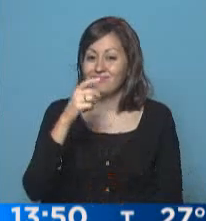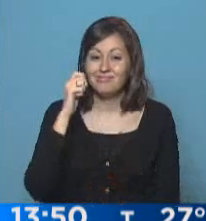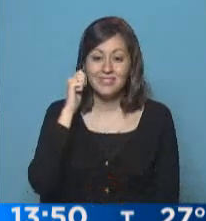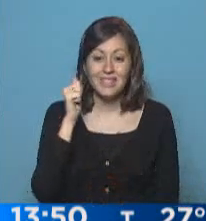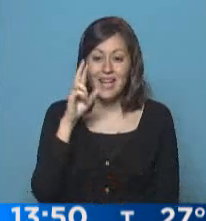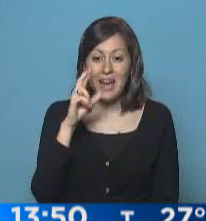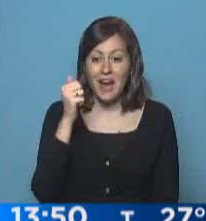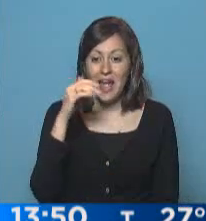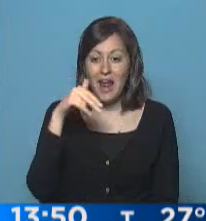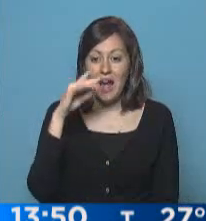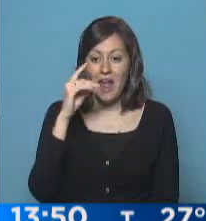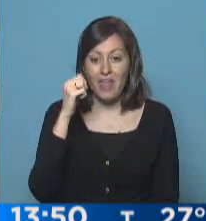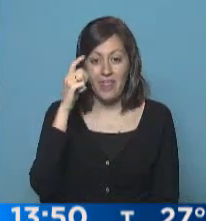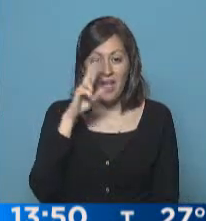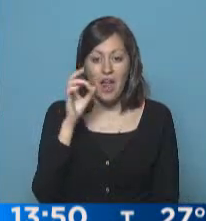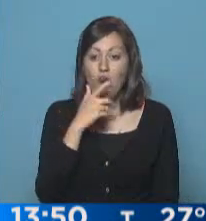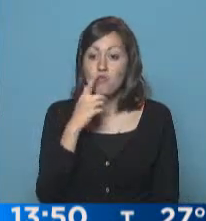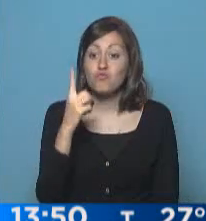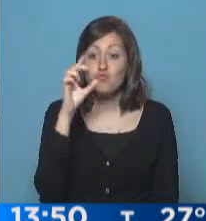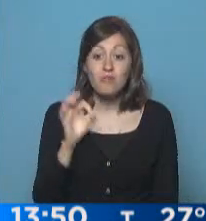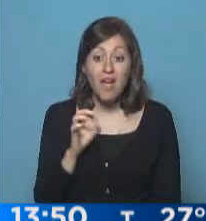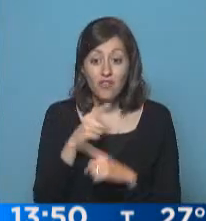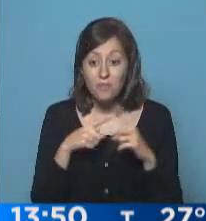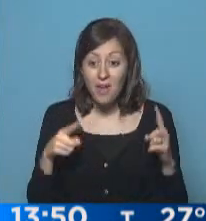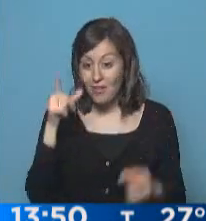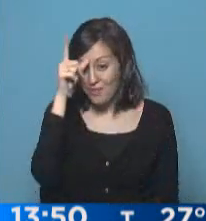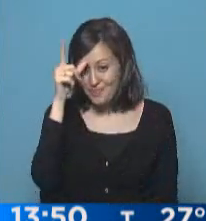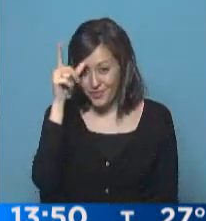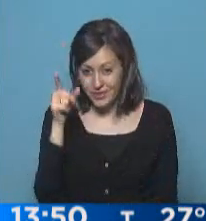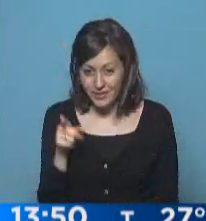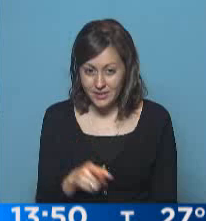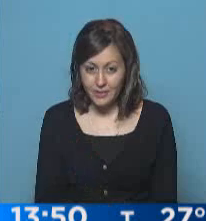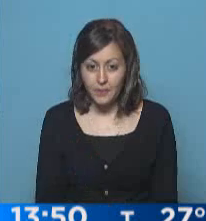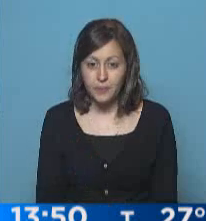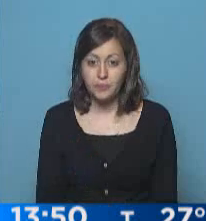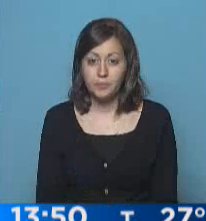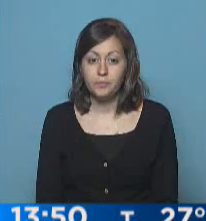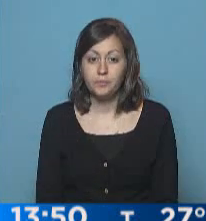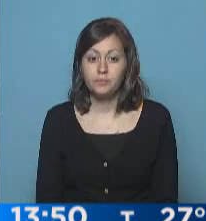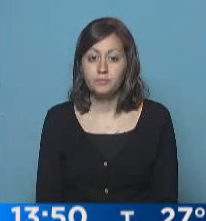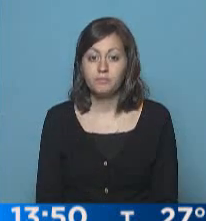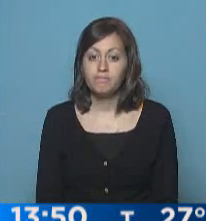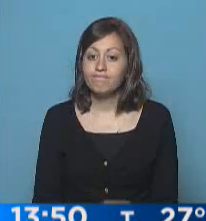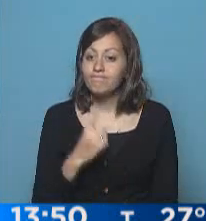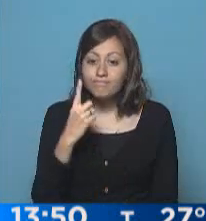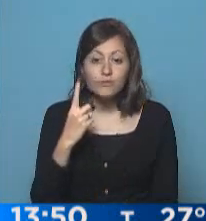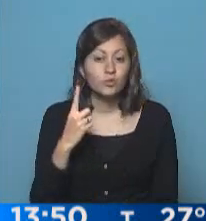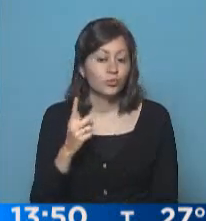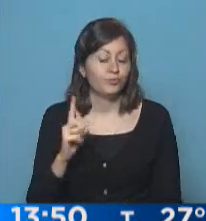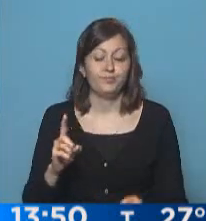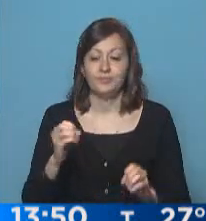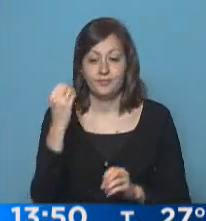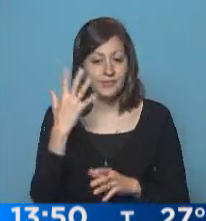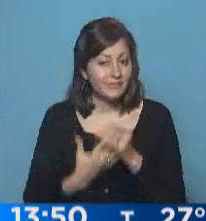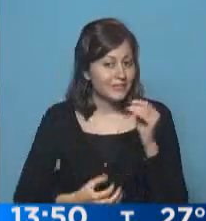la fuerza También estuvo un año y medio en la policía eh pero cometió un grave error